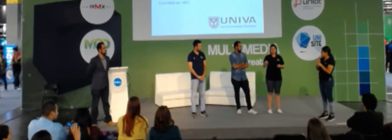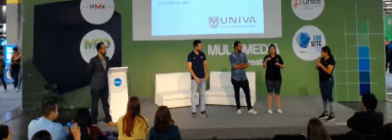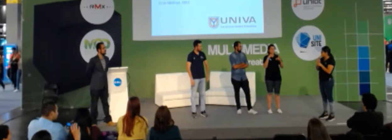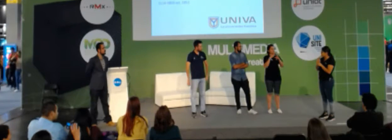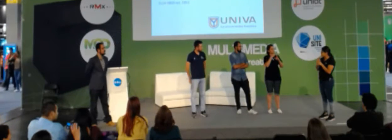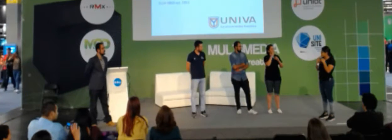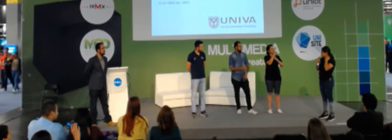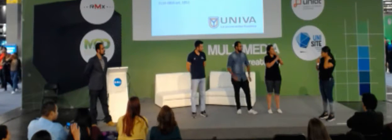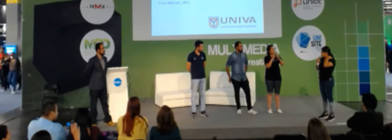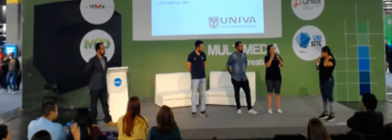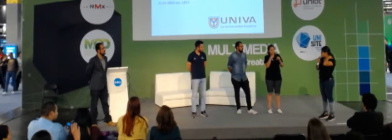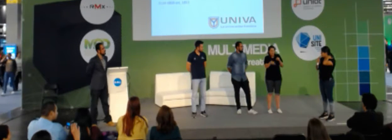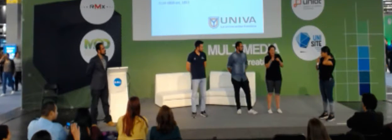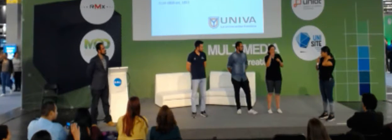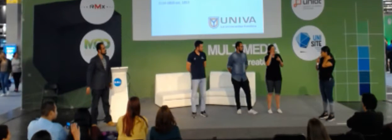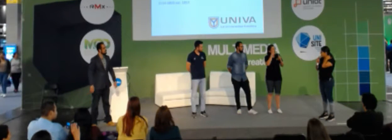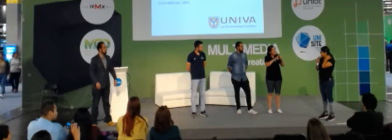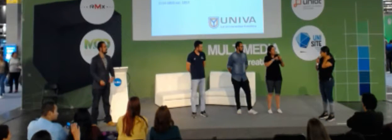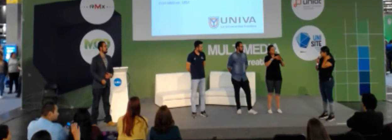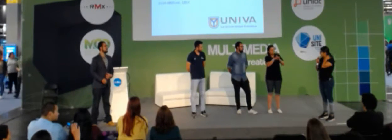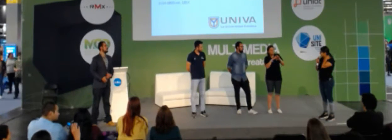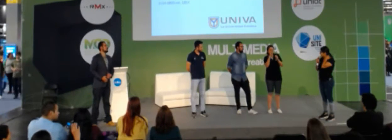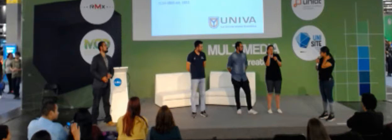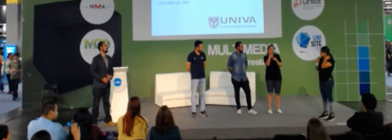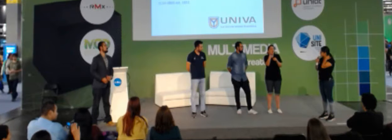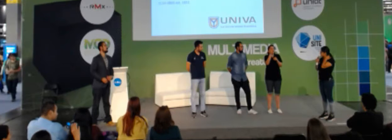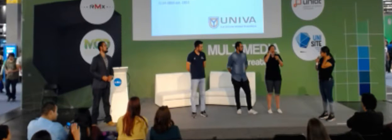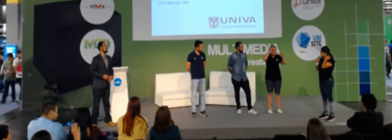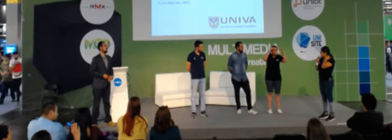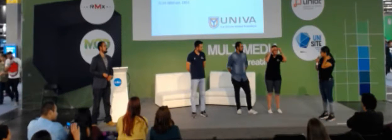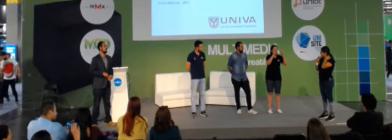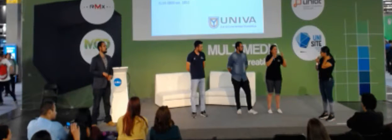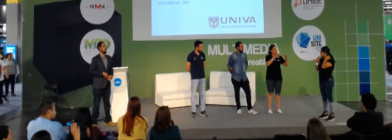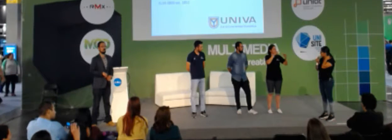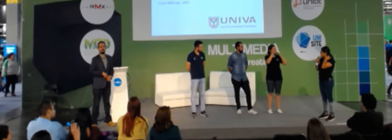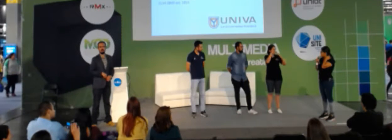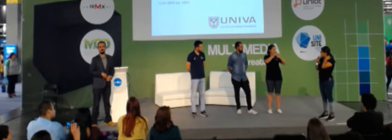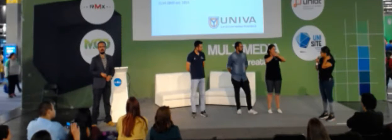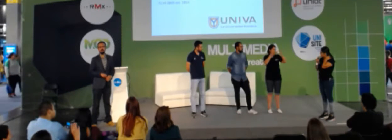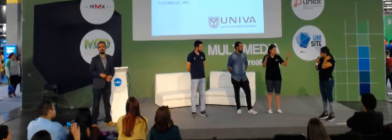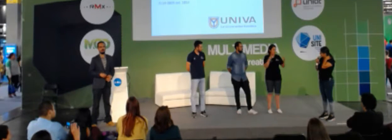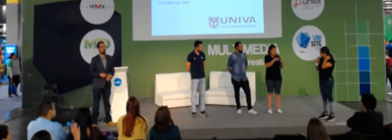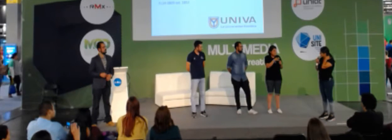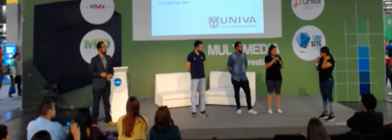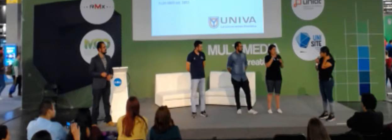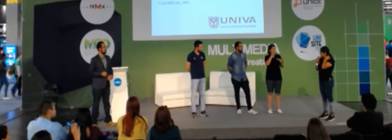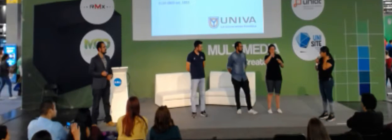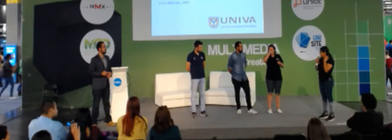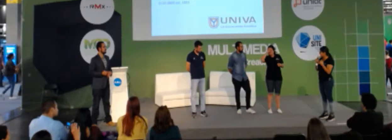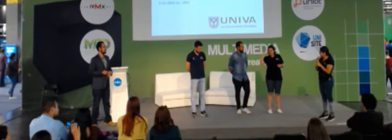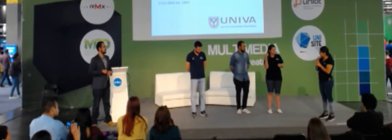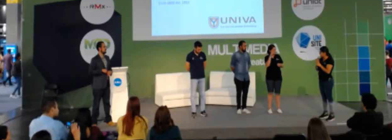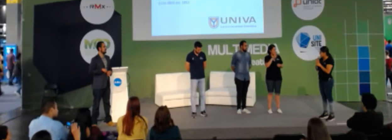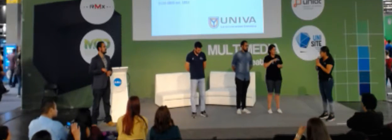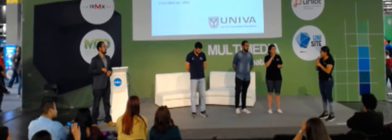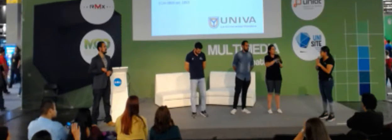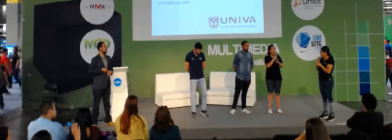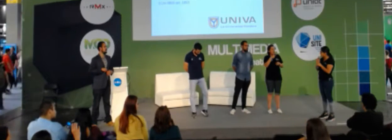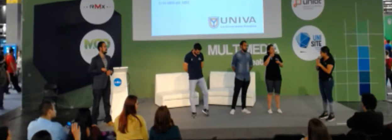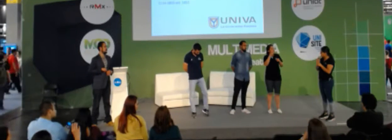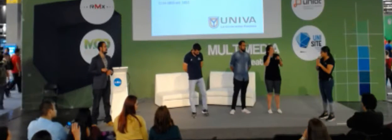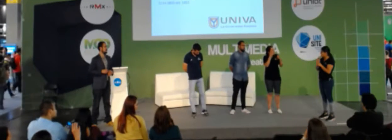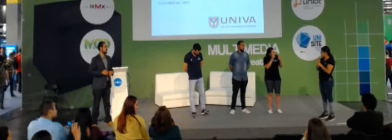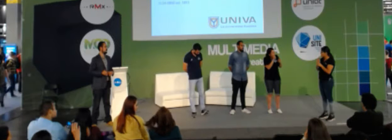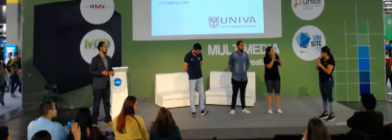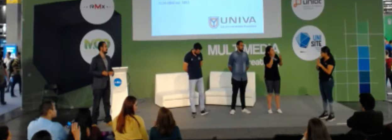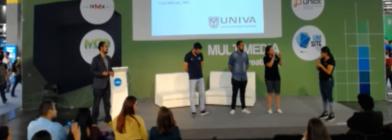en medios de comunicación y bueno, vamos a iniciar este proceso de trabajo, vamos haciendo el aprendizaje, no ha sido